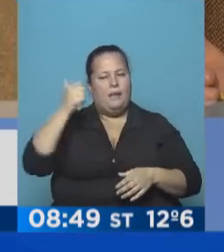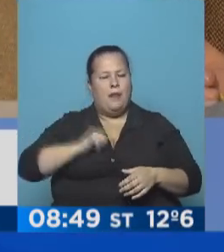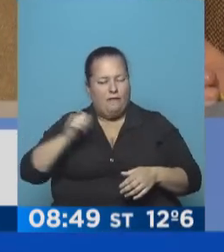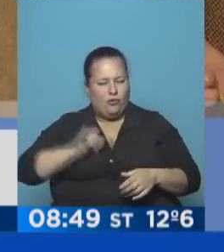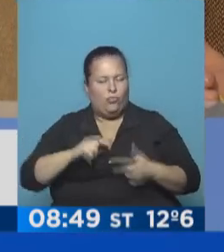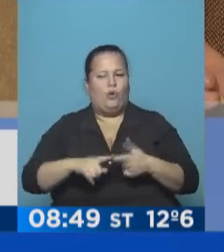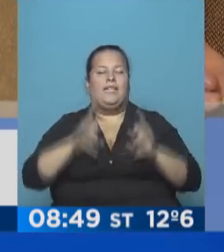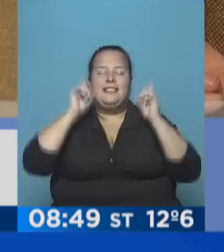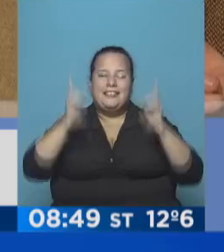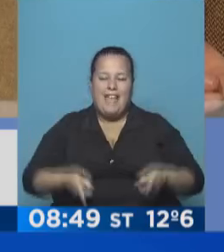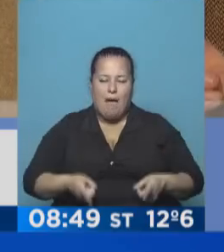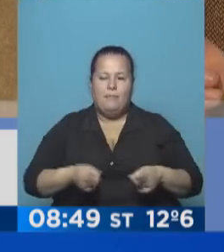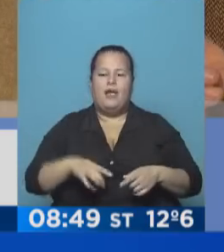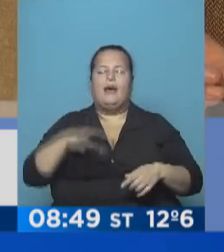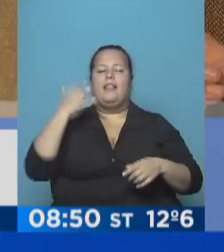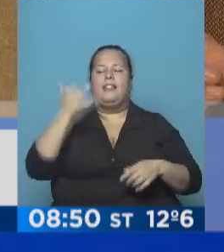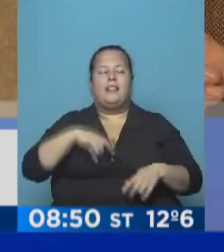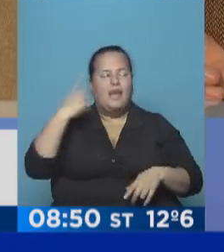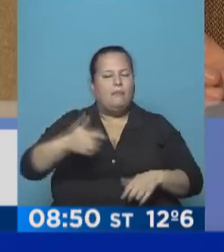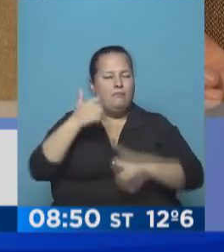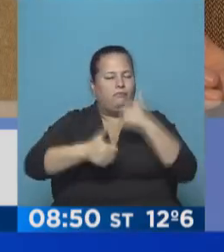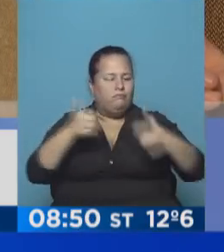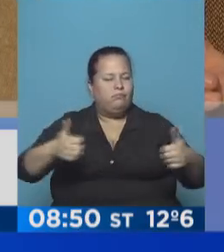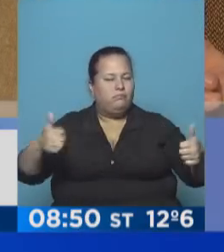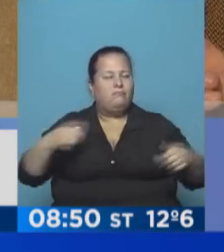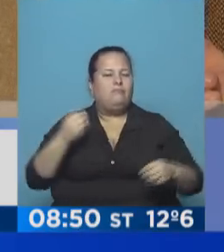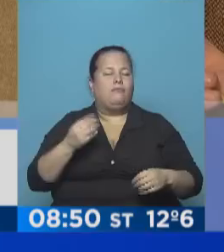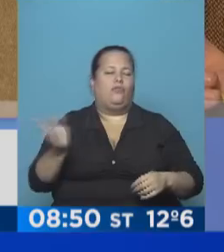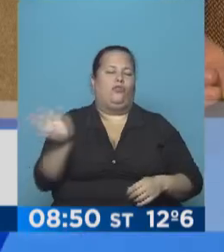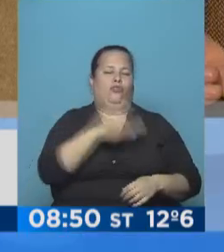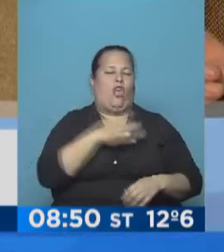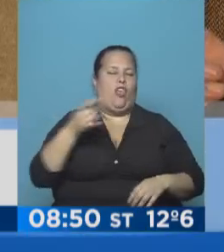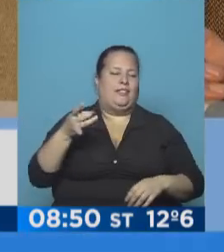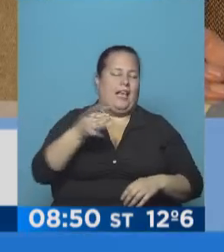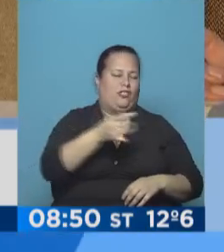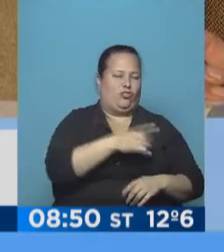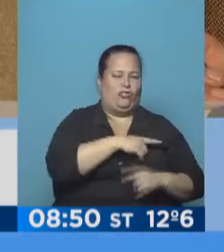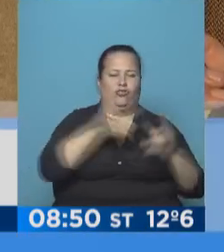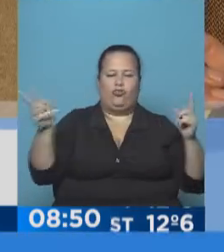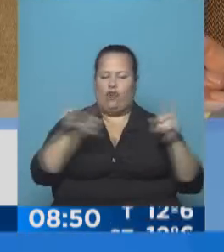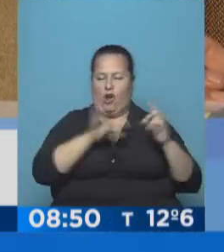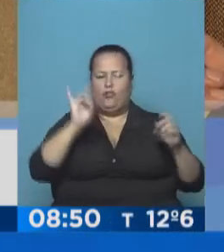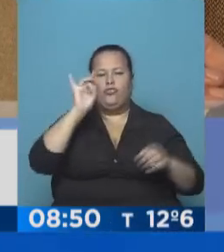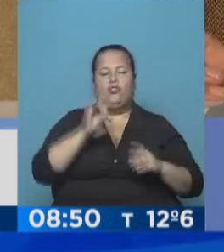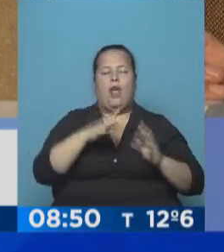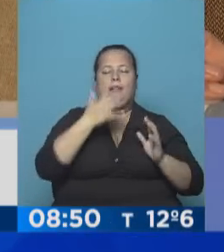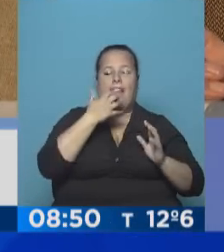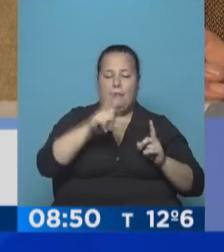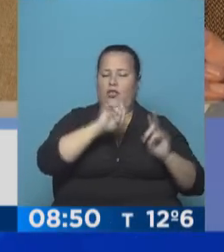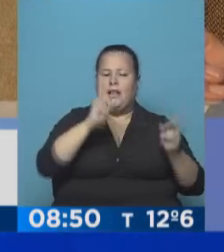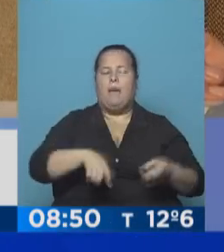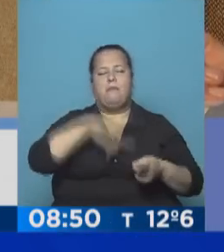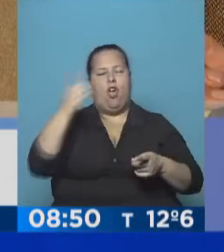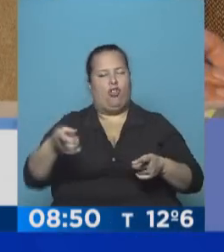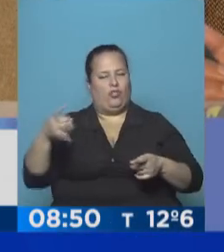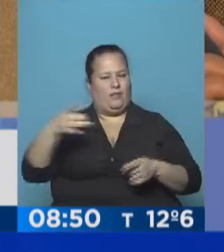Prefectura. Y también tiene presencia permanente y constante en todas las estaciones a lo largo de la traza, no solo de Villa Sarmiento, sino del